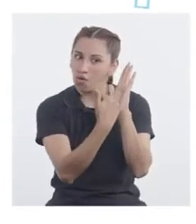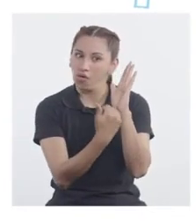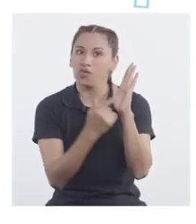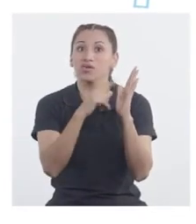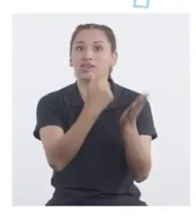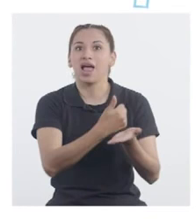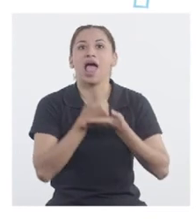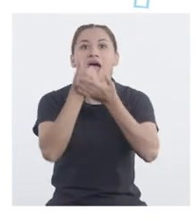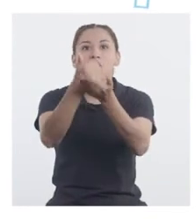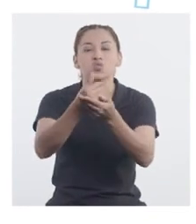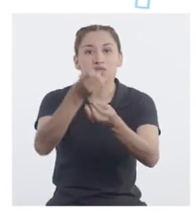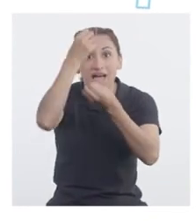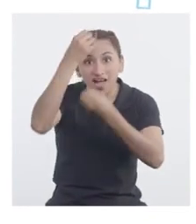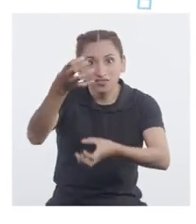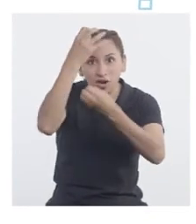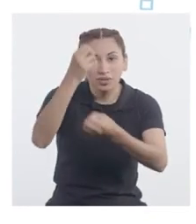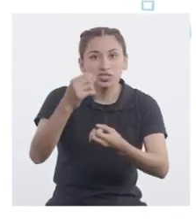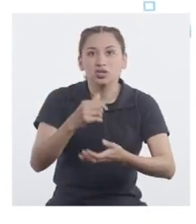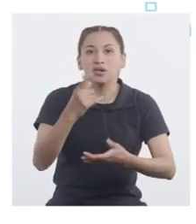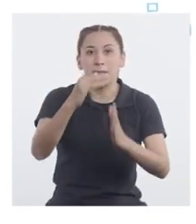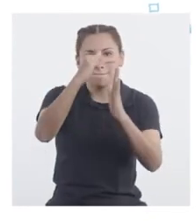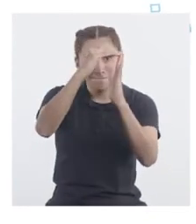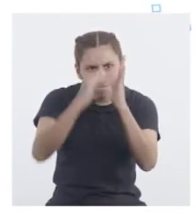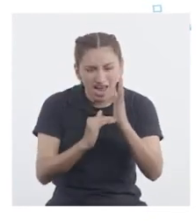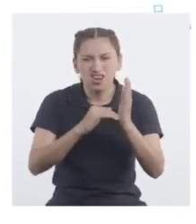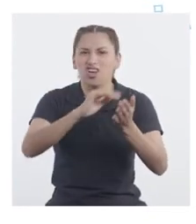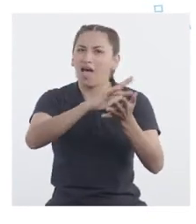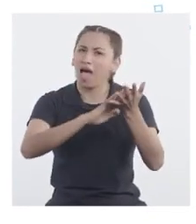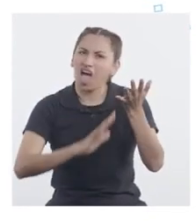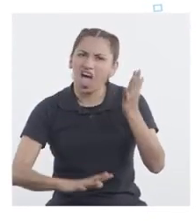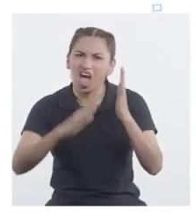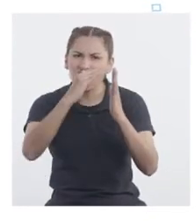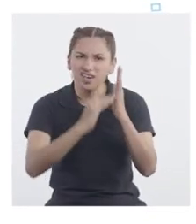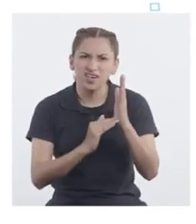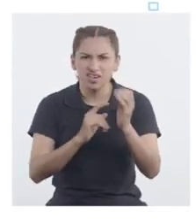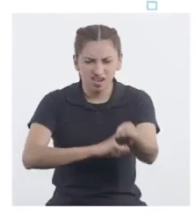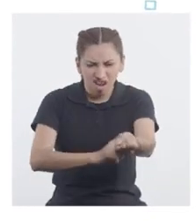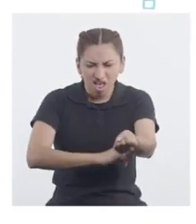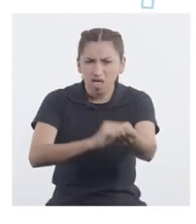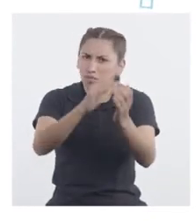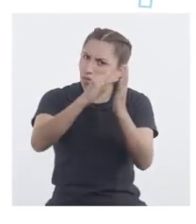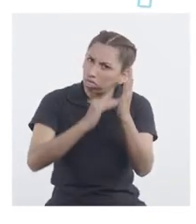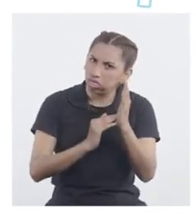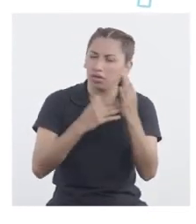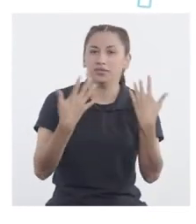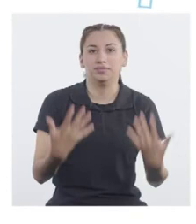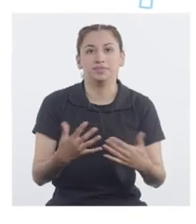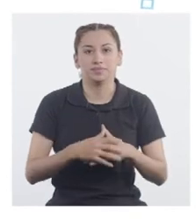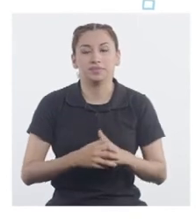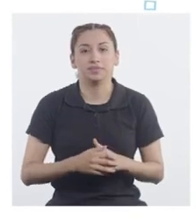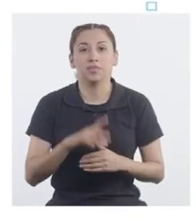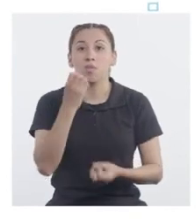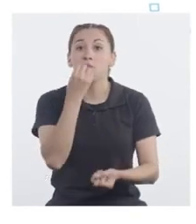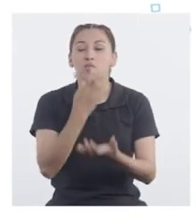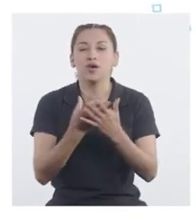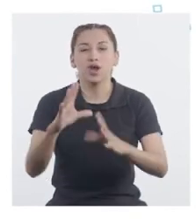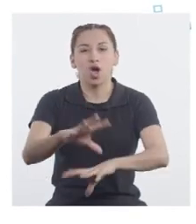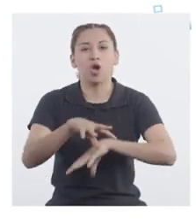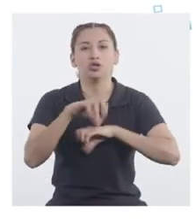brinde información para prevenir la anemia puede ser el primer paso para fomentar una cultura de buenos hábitos